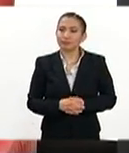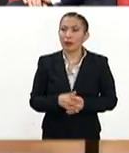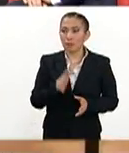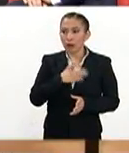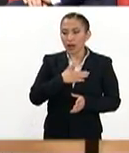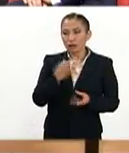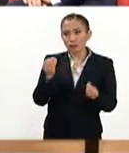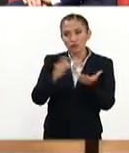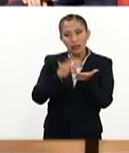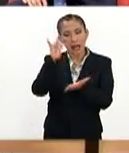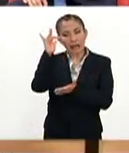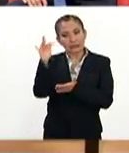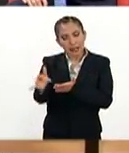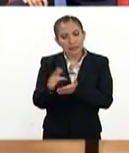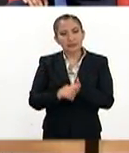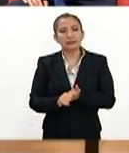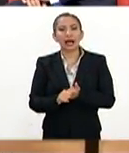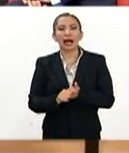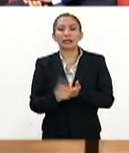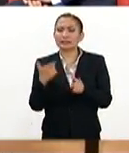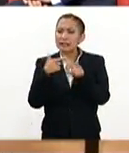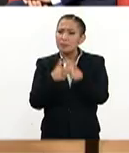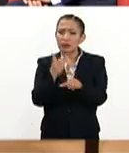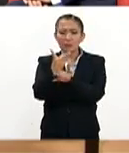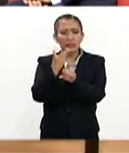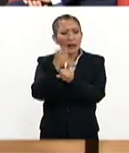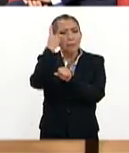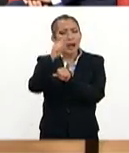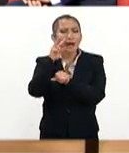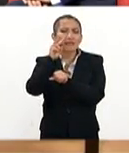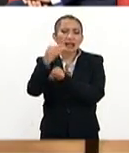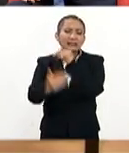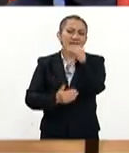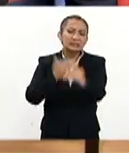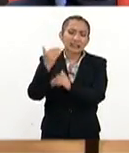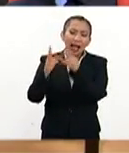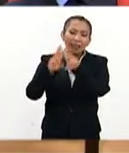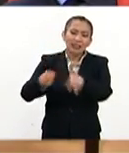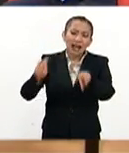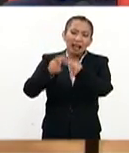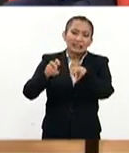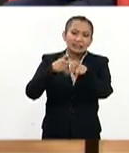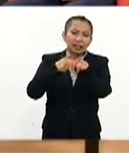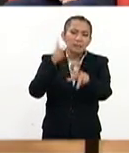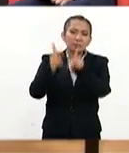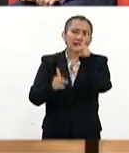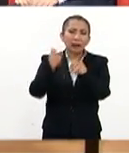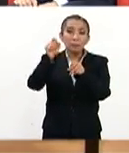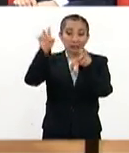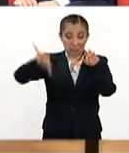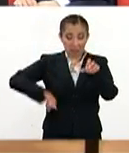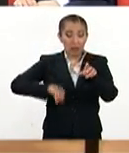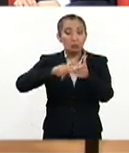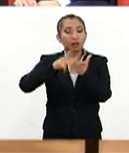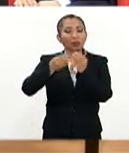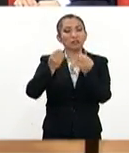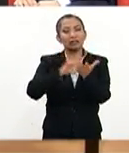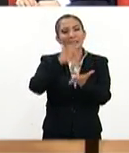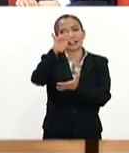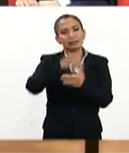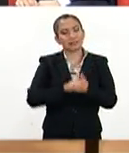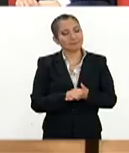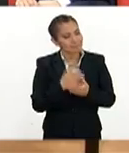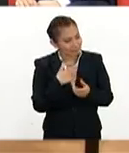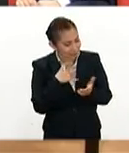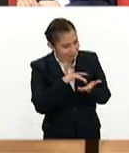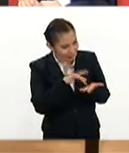bien, Roxana, pues agradecemos mucho. Te seguiremos invitando para ver los avances, los análisis y seguir platicando sobre este interesante proyecto. Muchísimas gracias. Felicidades. Al